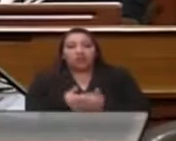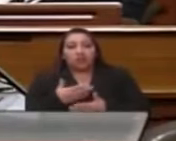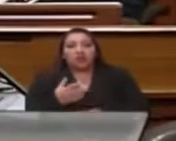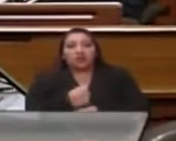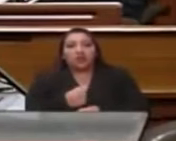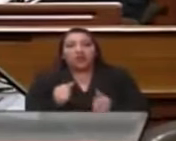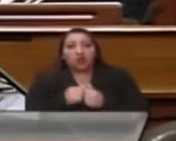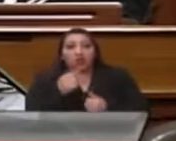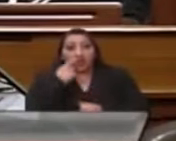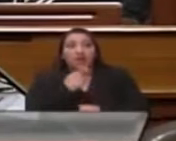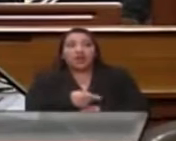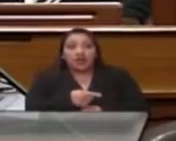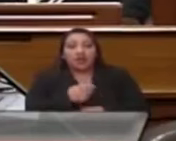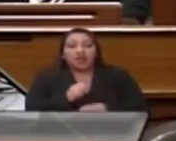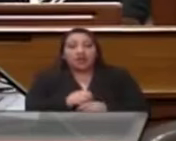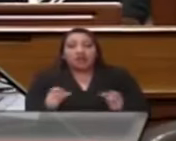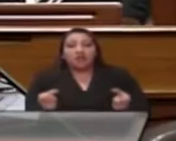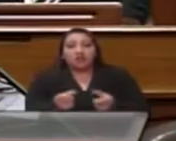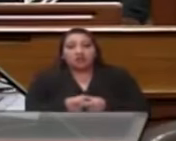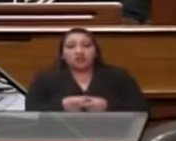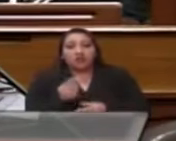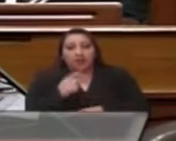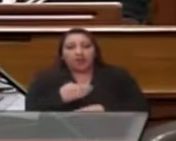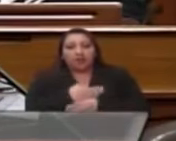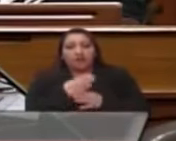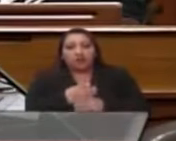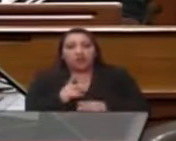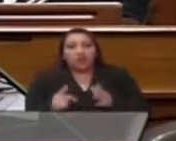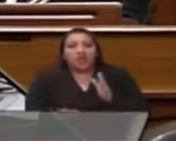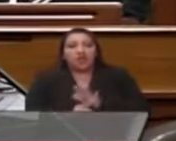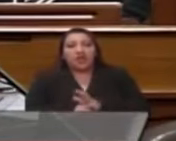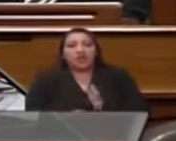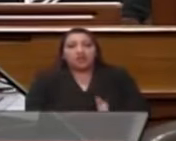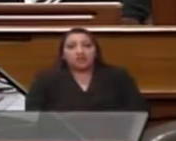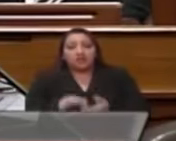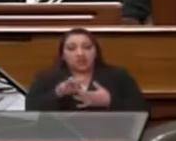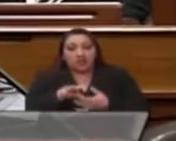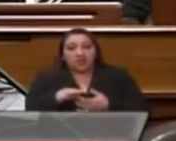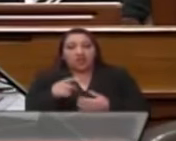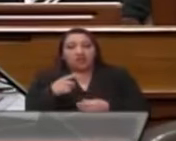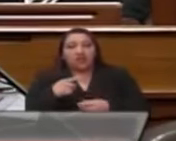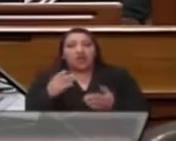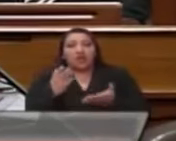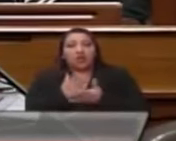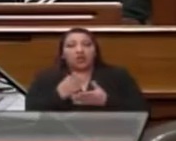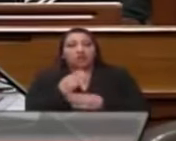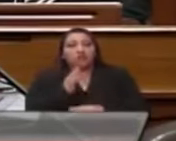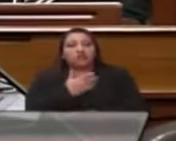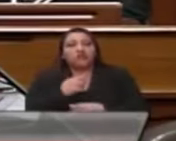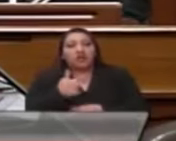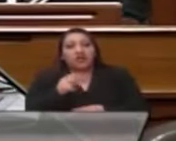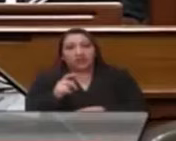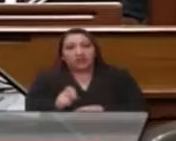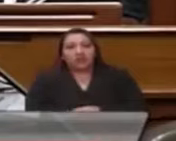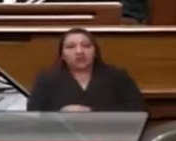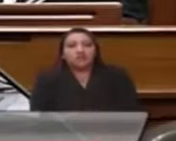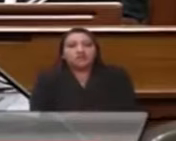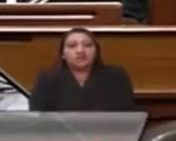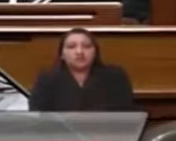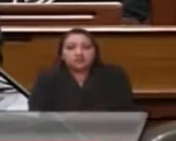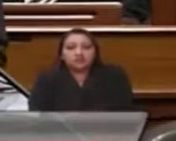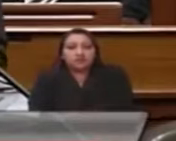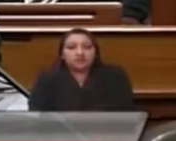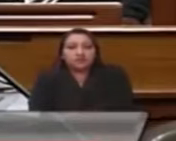Proponemos trabajar con él en la comisión para la formulación de una ley específica para las escuelas de música y arte.